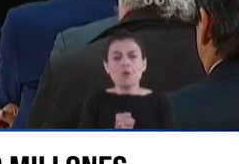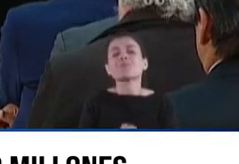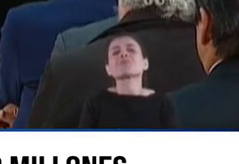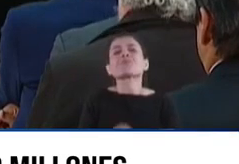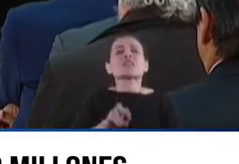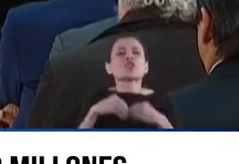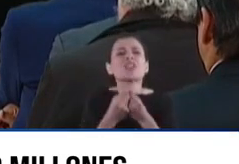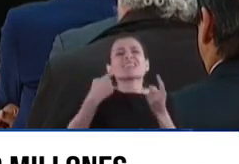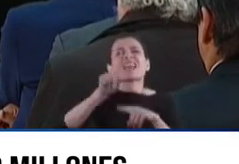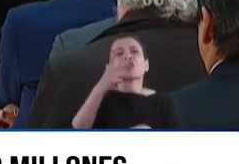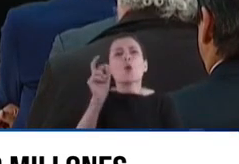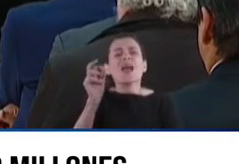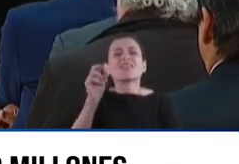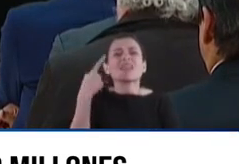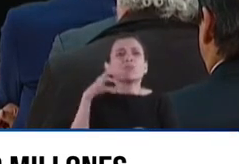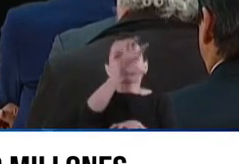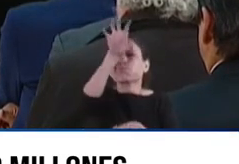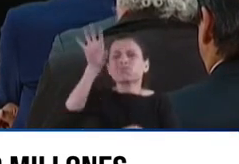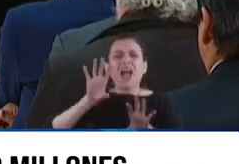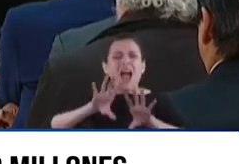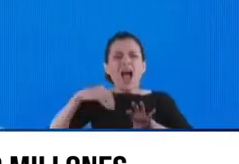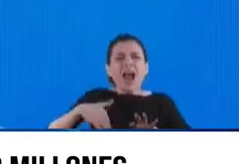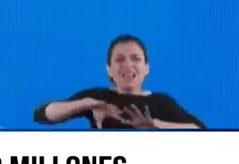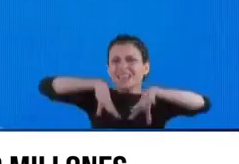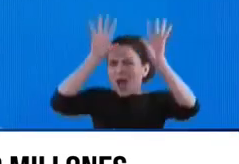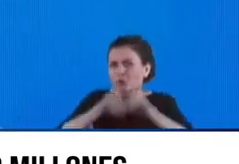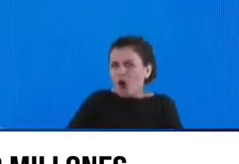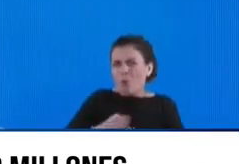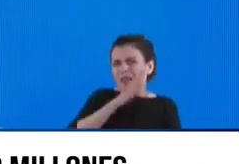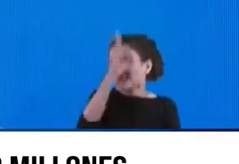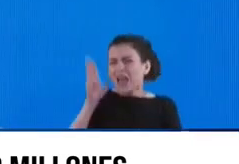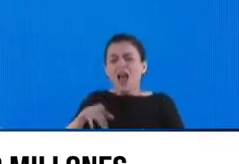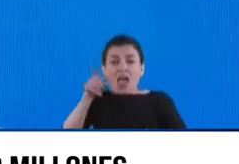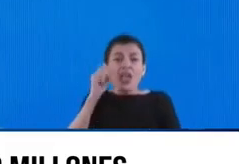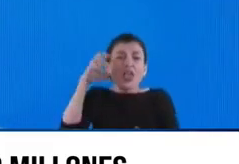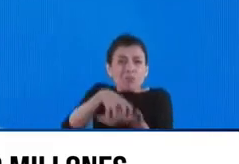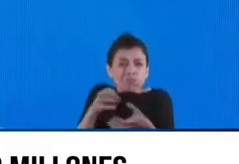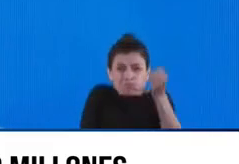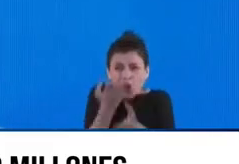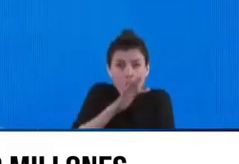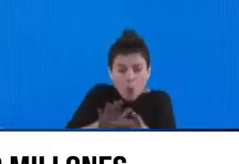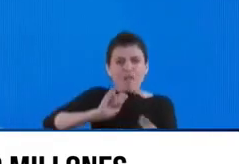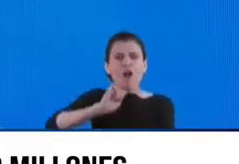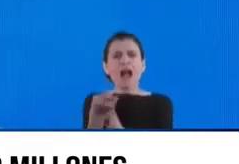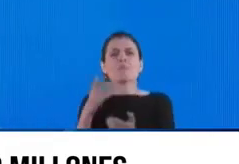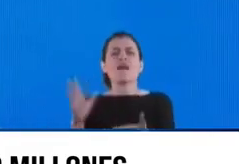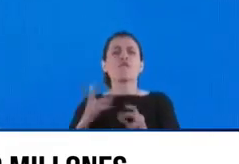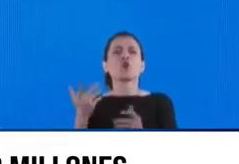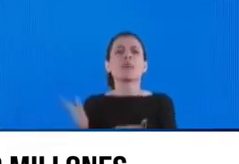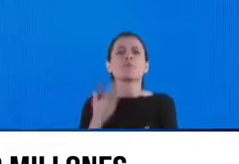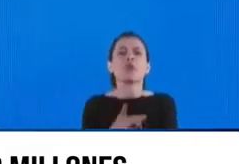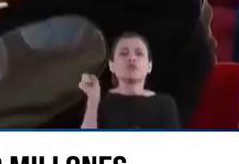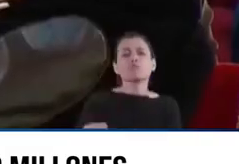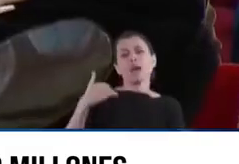los 5.000 que ya desarrolla el Ministerio de Obras Públicas que conduce Gabriel Catopodis, con una inversión total de 837 mil